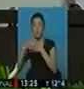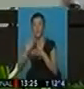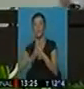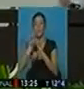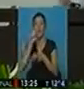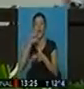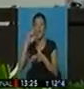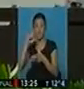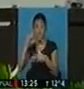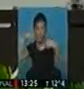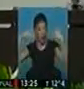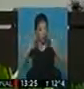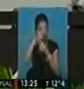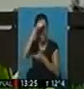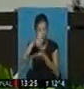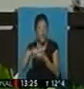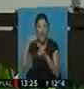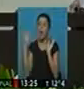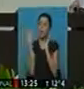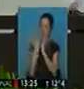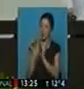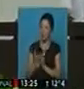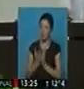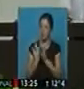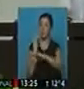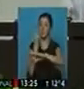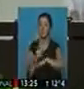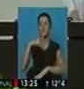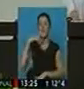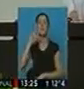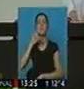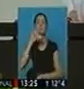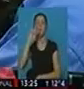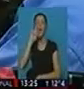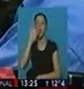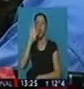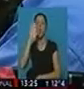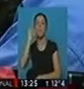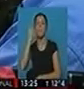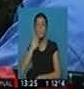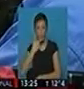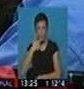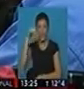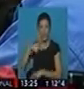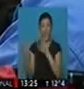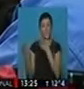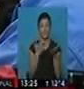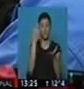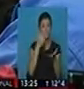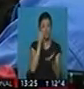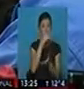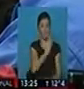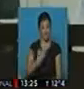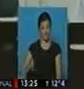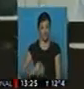es analizada por el dirigente salvadoreño Joaquín Villalobos, actual asesor de seguridad del presidente colombiano.